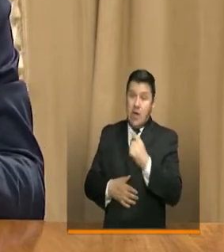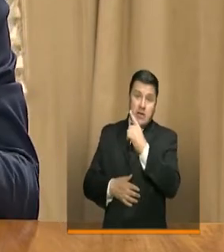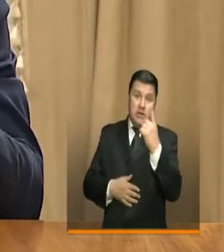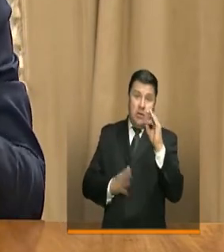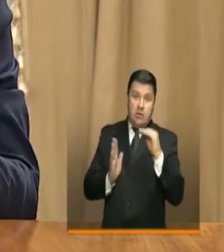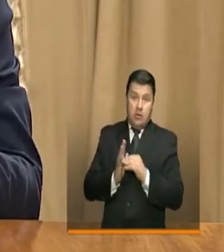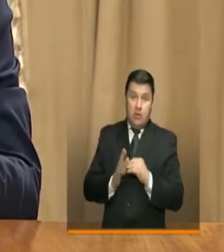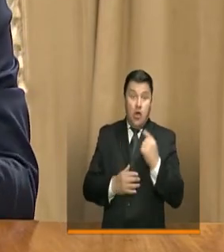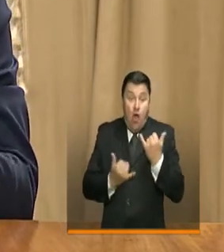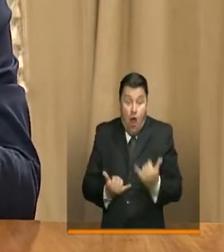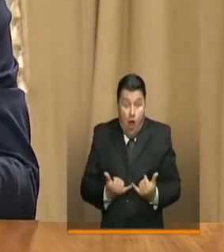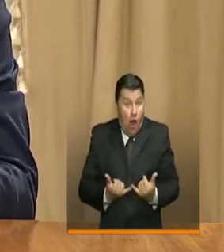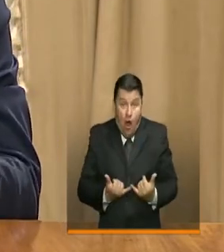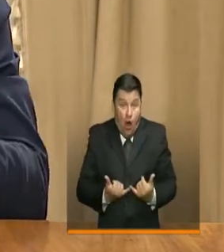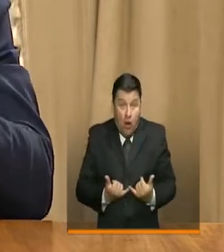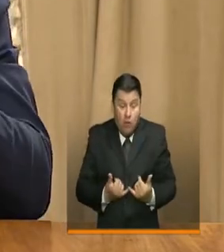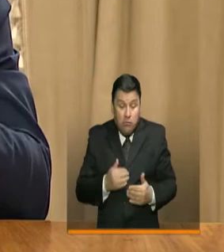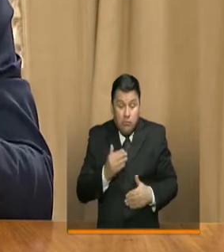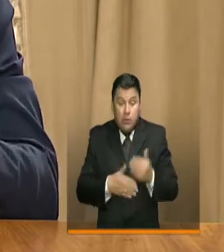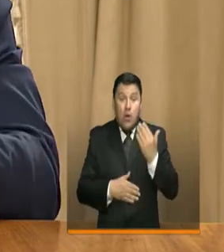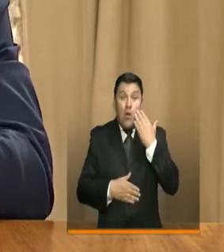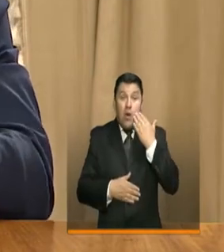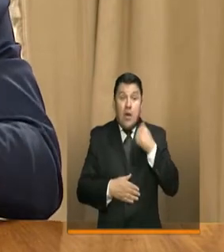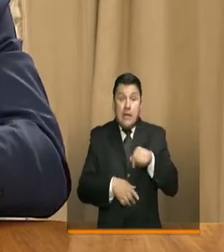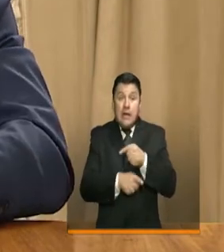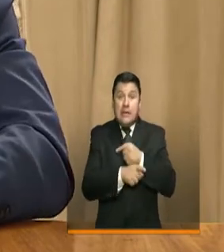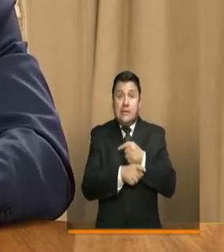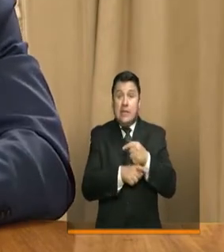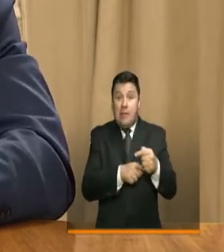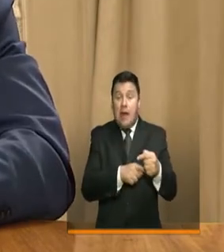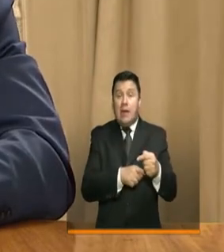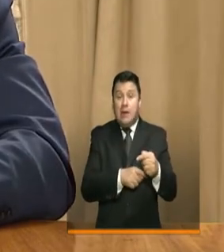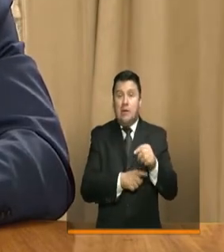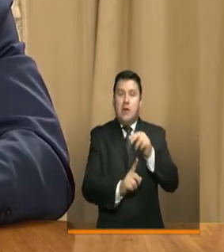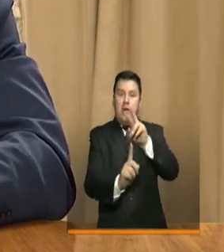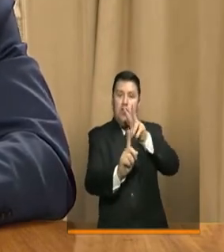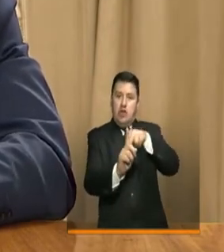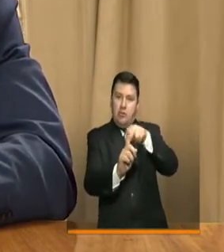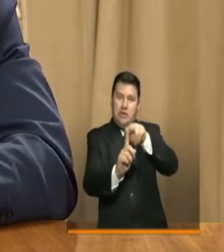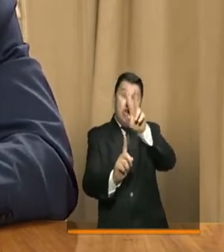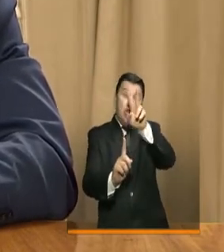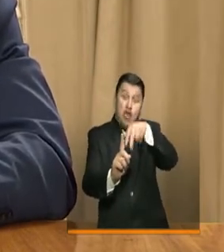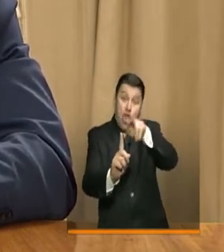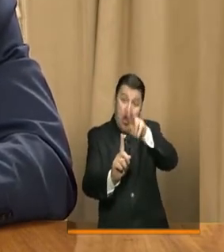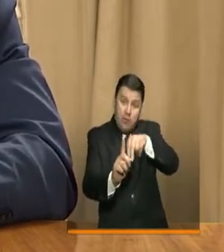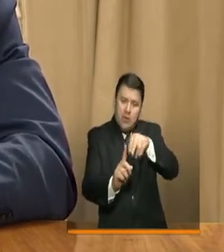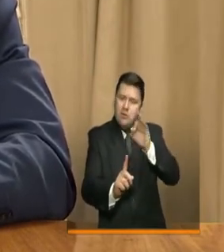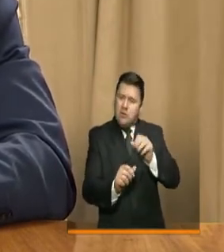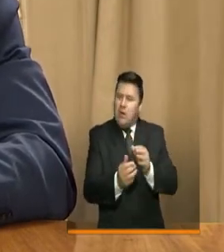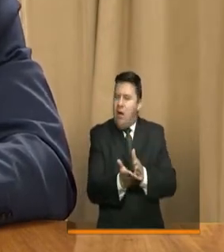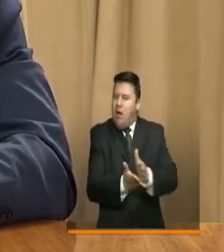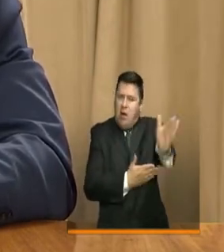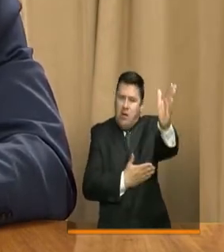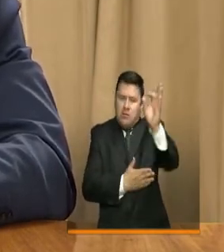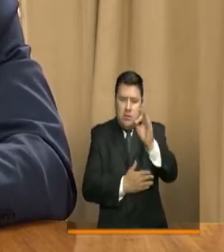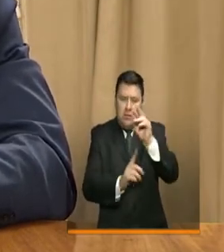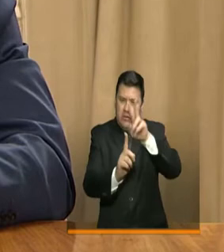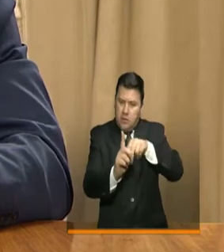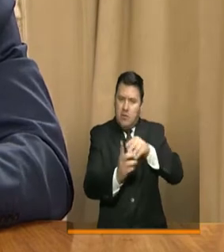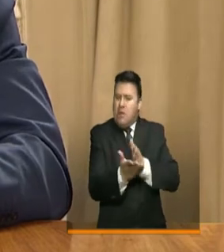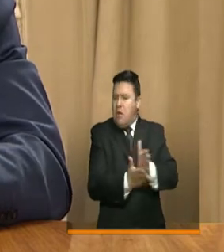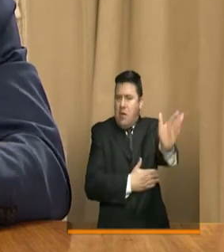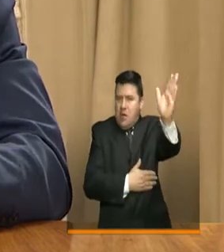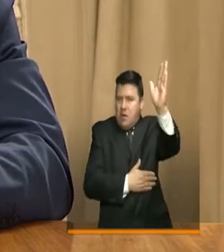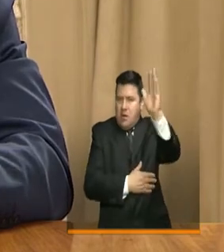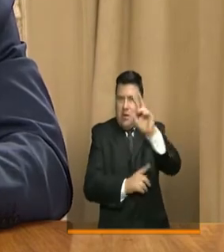no lo han recibido solo hoy, sino que a partir de esta semana lo reciben cada dos meses. Por siempre, de manera permanente, lo recibirán. ¿Por qué?